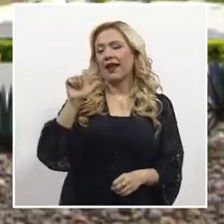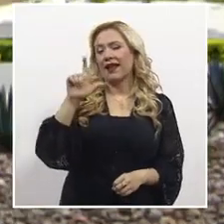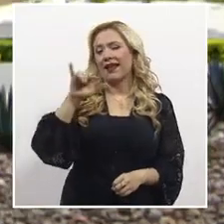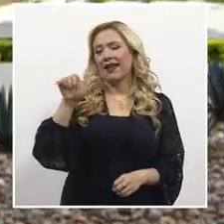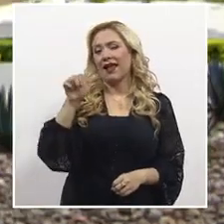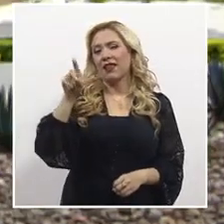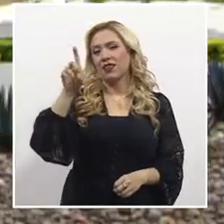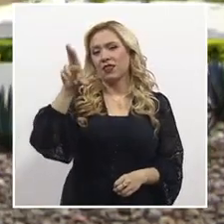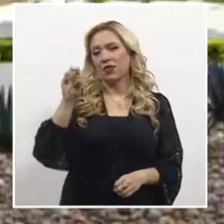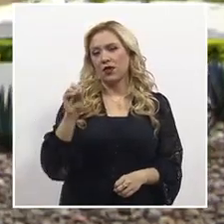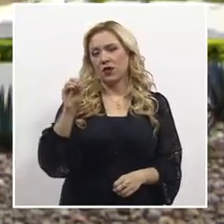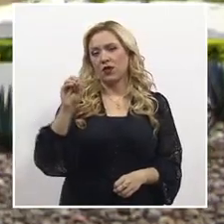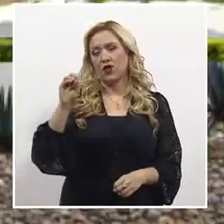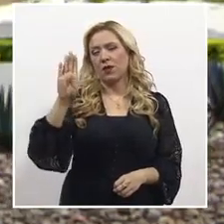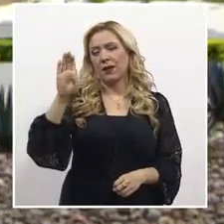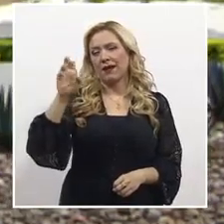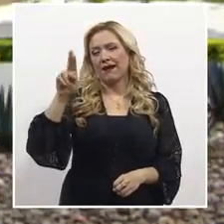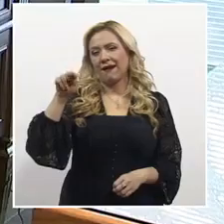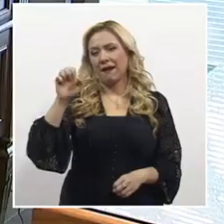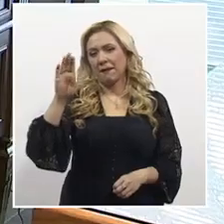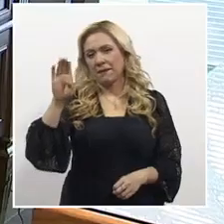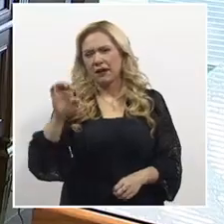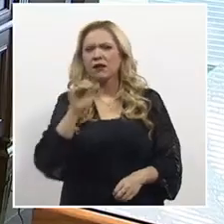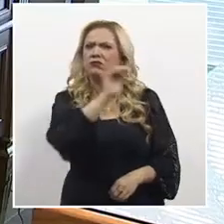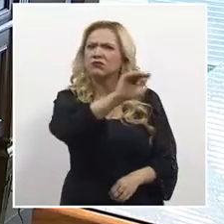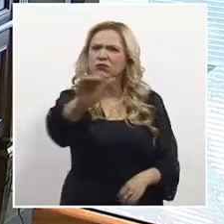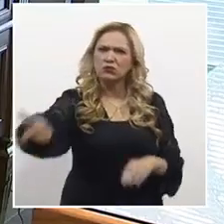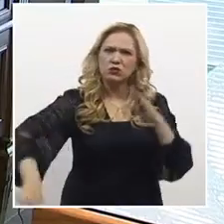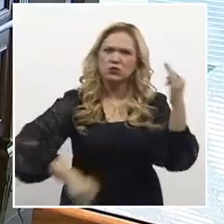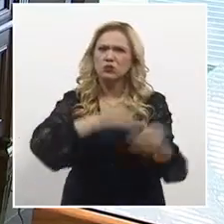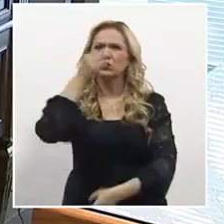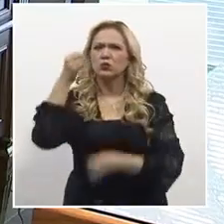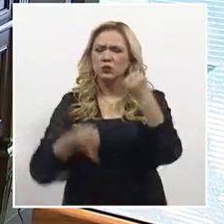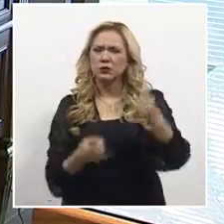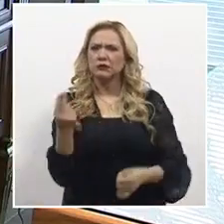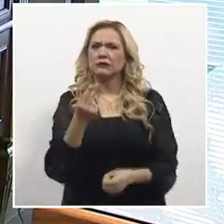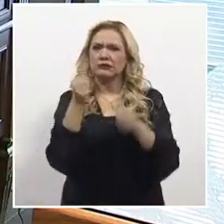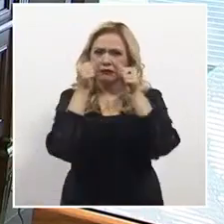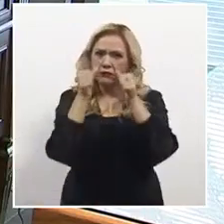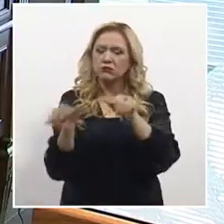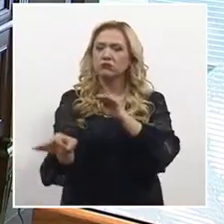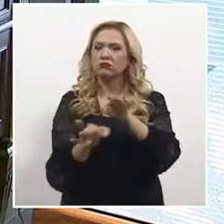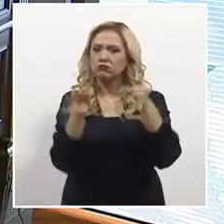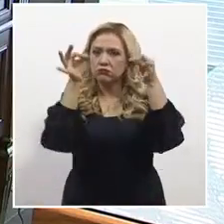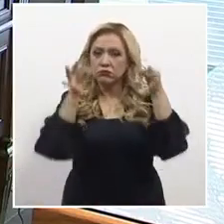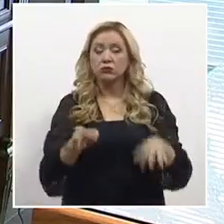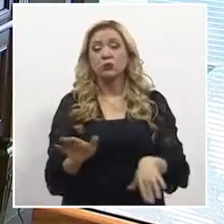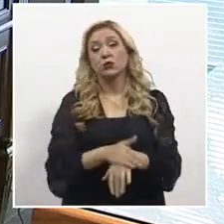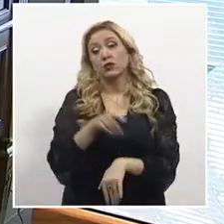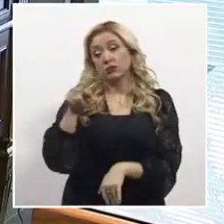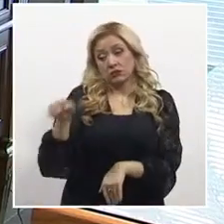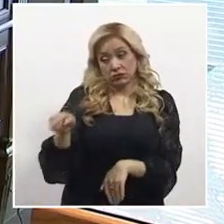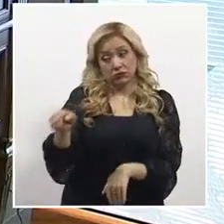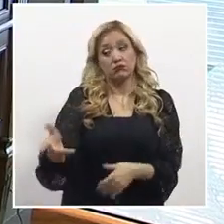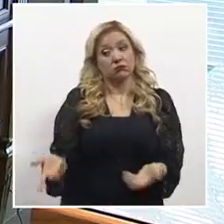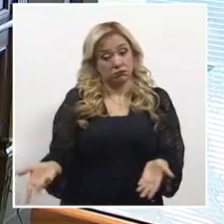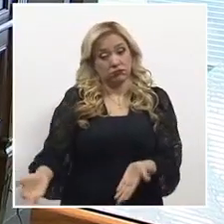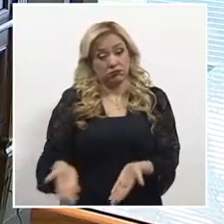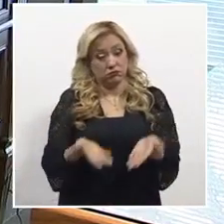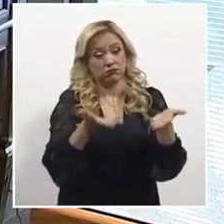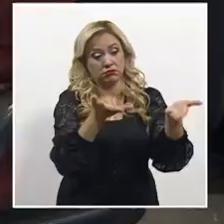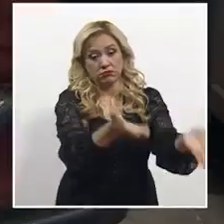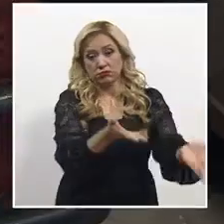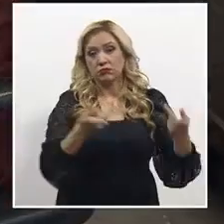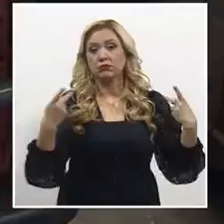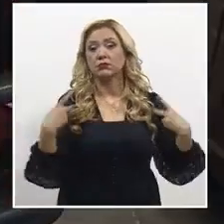Bernabé, llamó a las y los juzgadores a trabajar con eficacia y eficiencia, ya que en sus manos descansa la oportunidad de delegar la